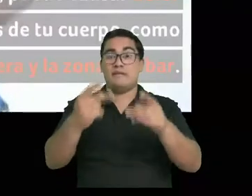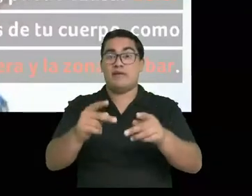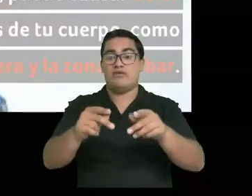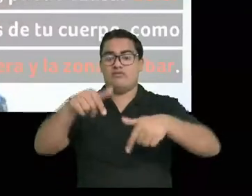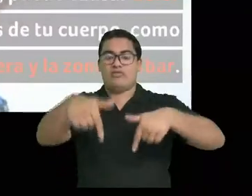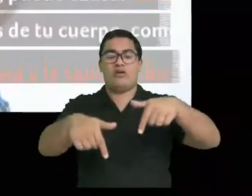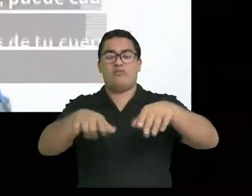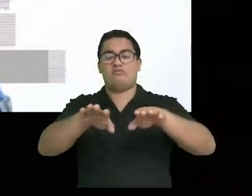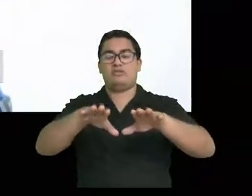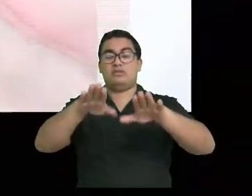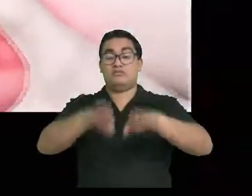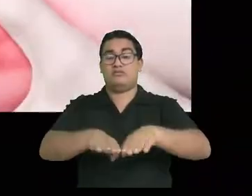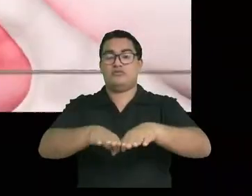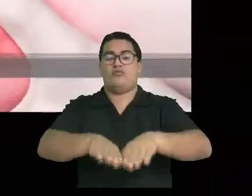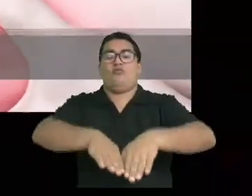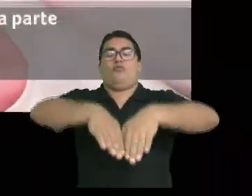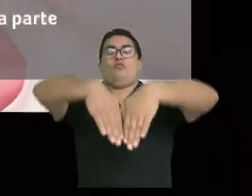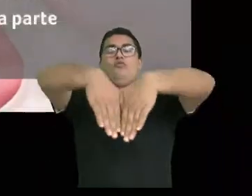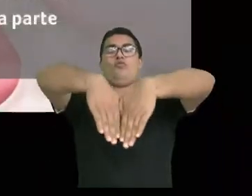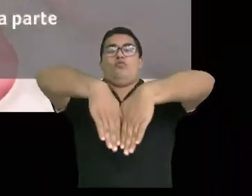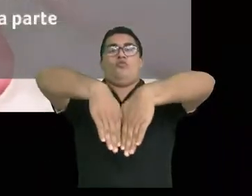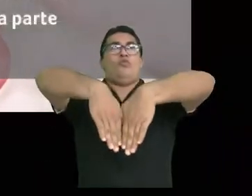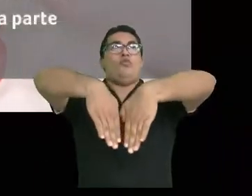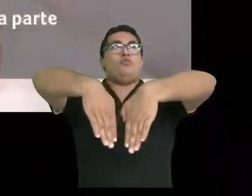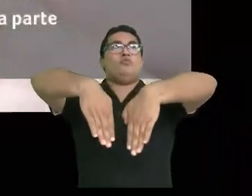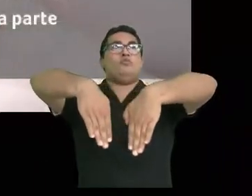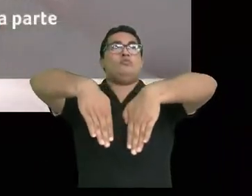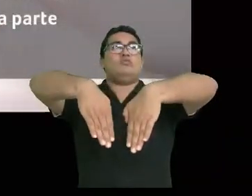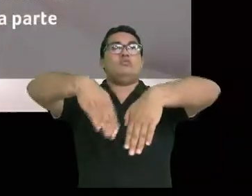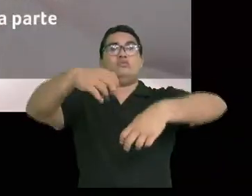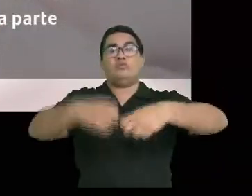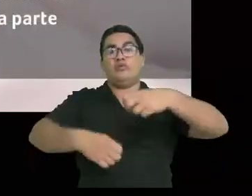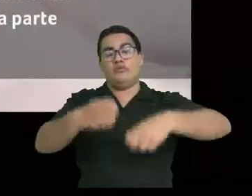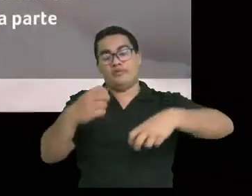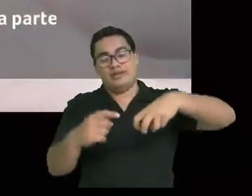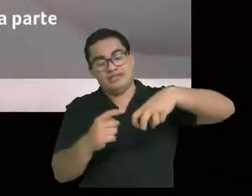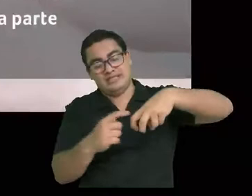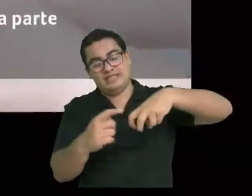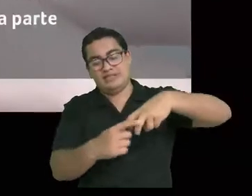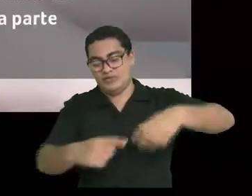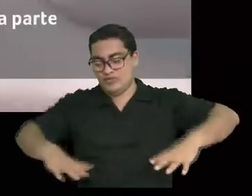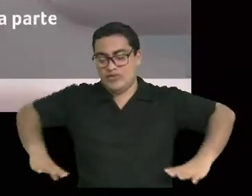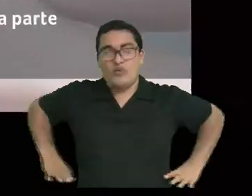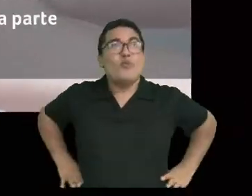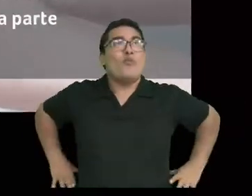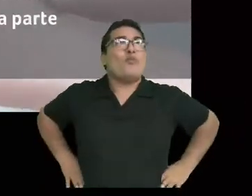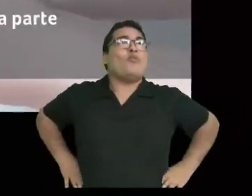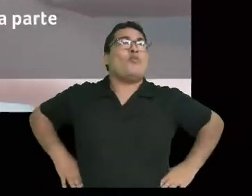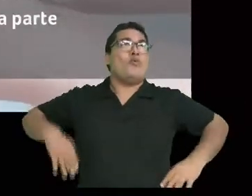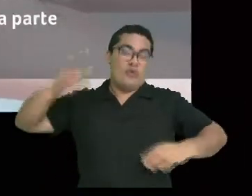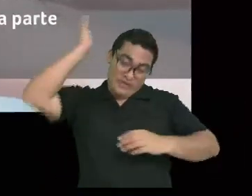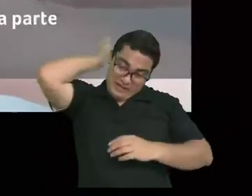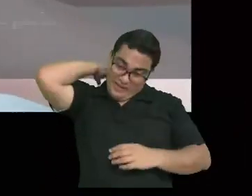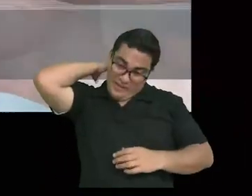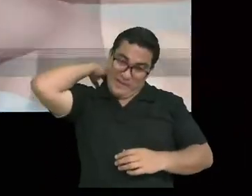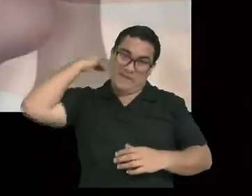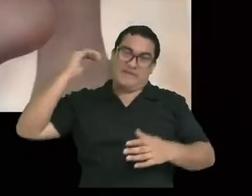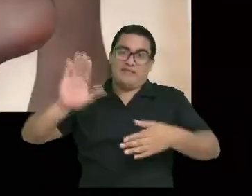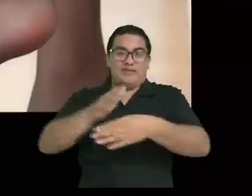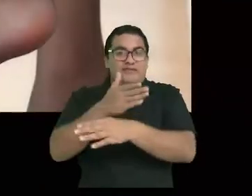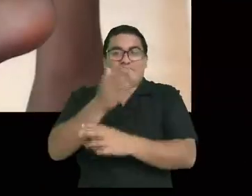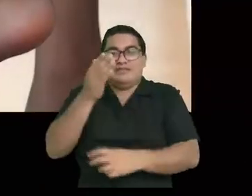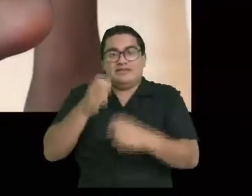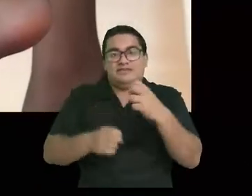sobre otras partes del cuerpo, podríamos hablar de la rodilla, la cintura, la espalda. Sí. ¿Qué otras partes del